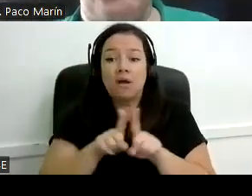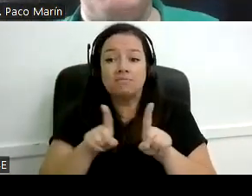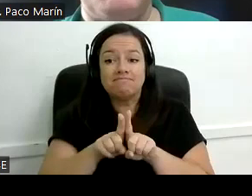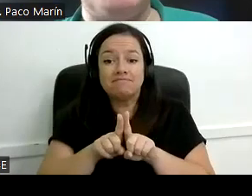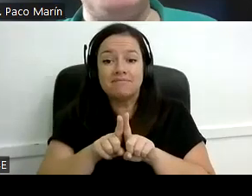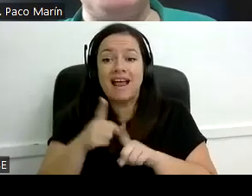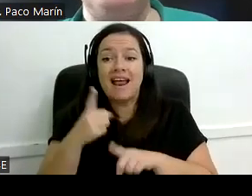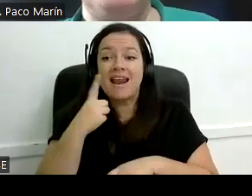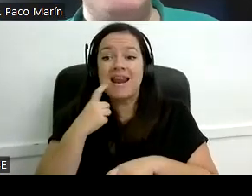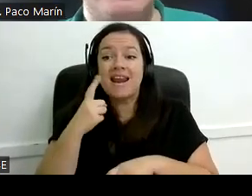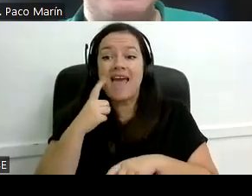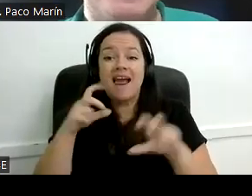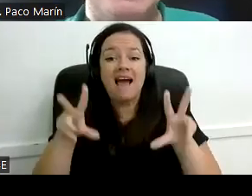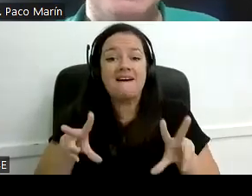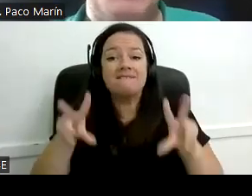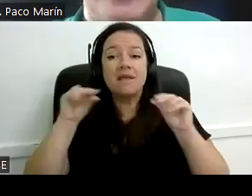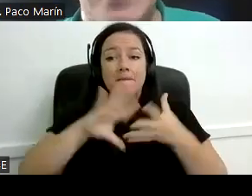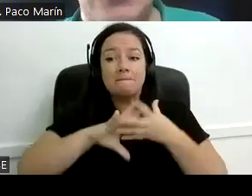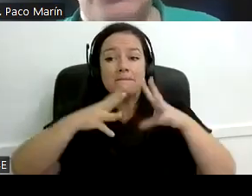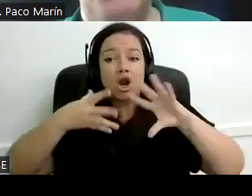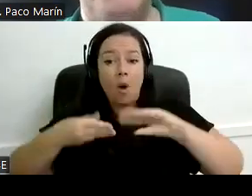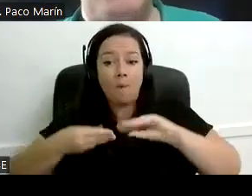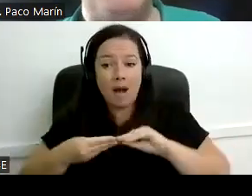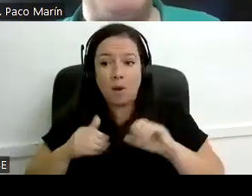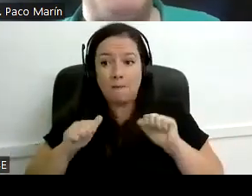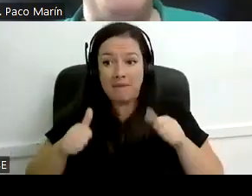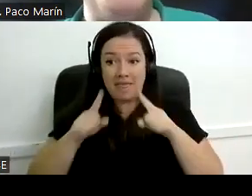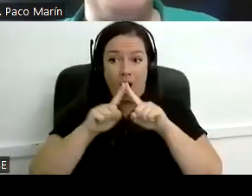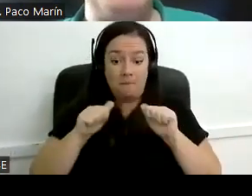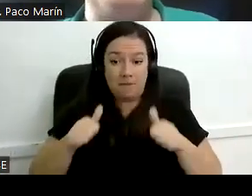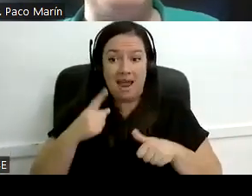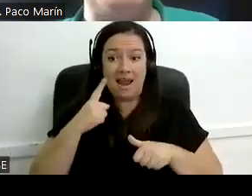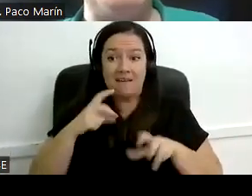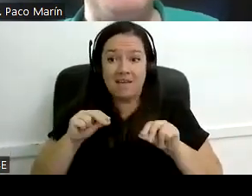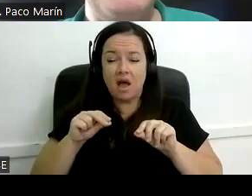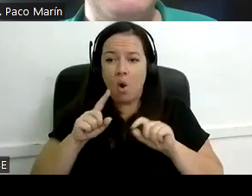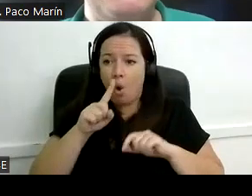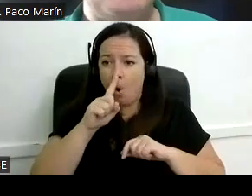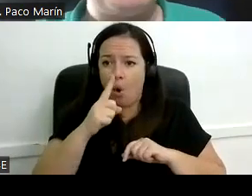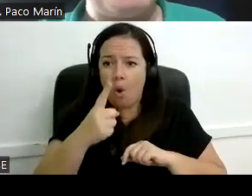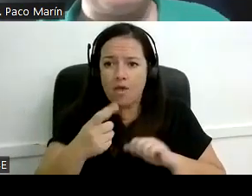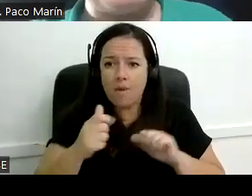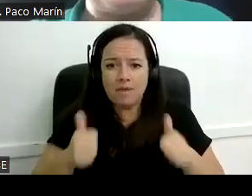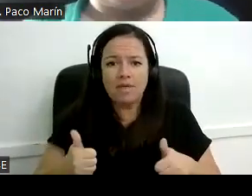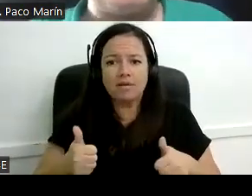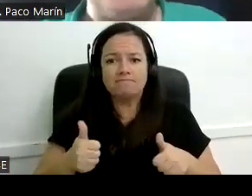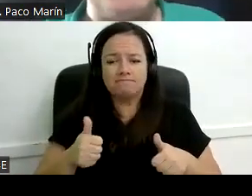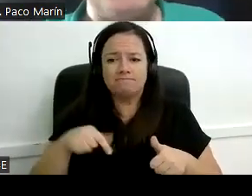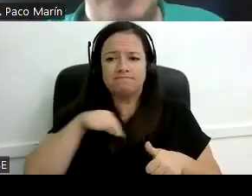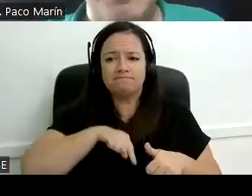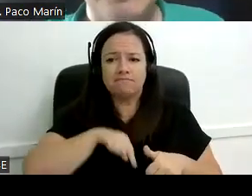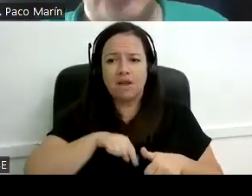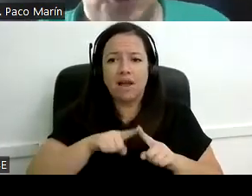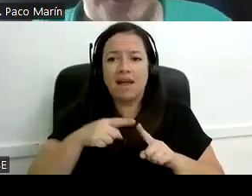tener su última menstruación, están en el primer año después de la última menstruación y empiezan a aparecer los efectos del